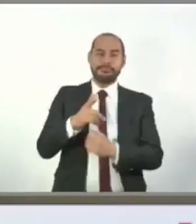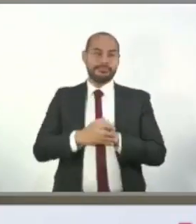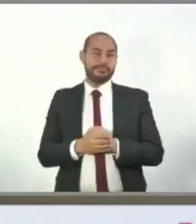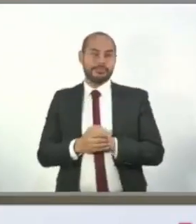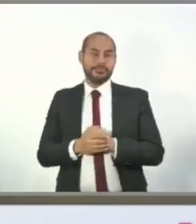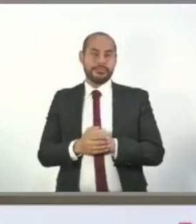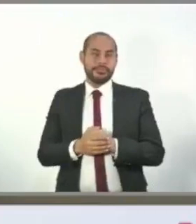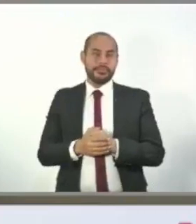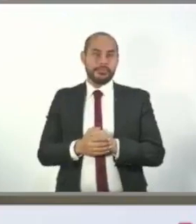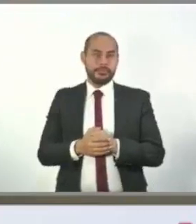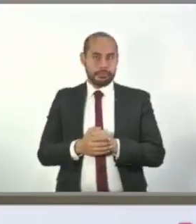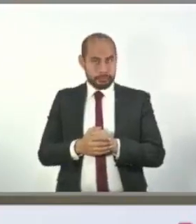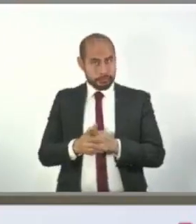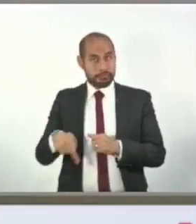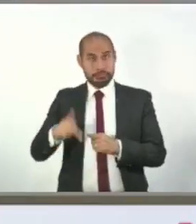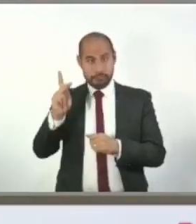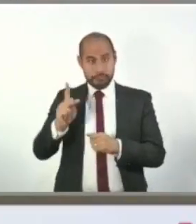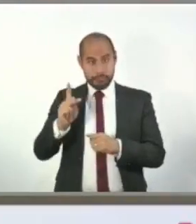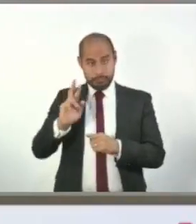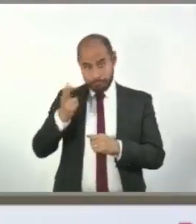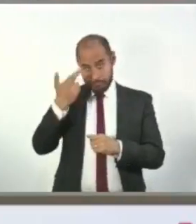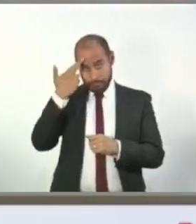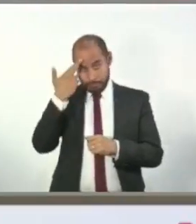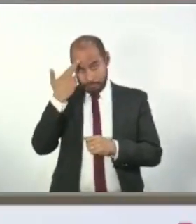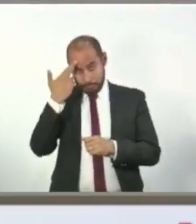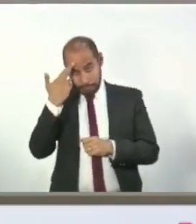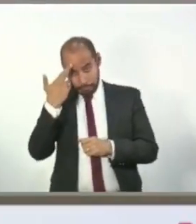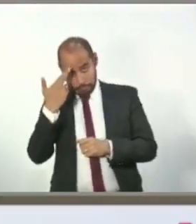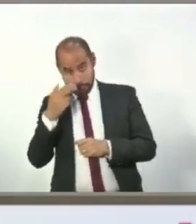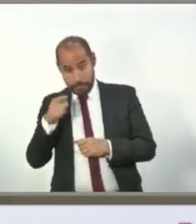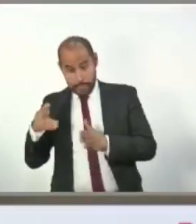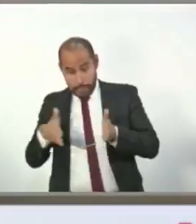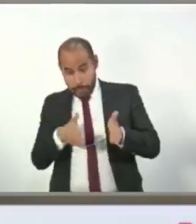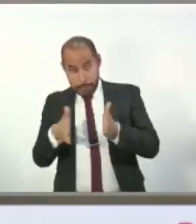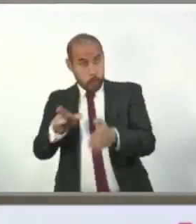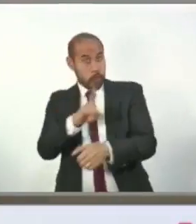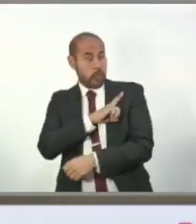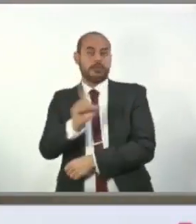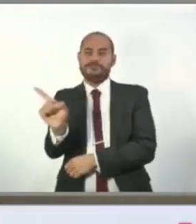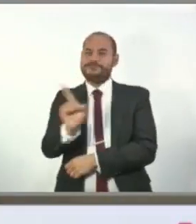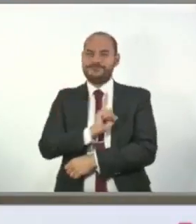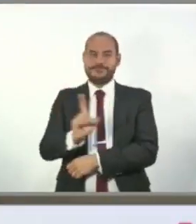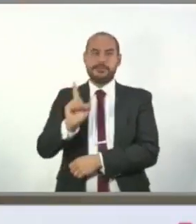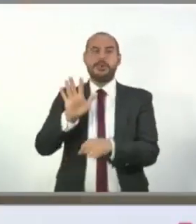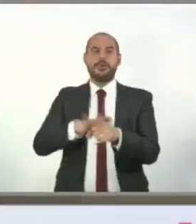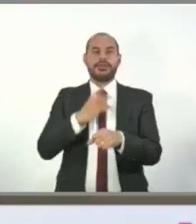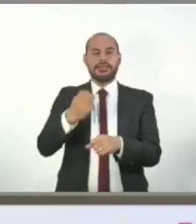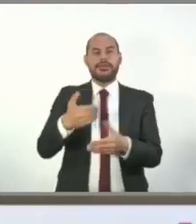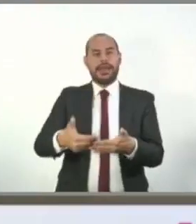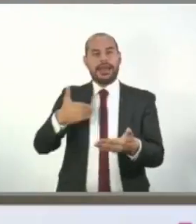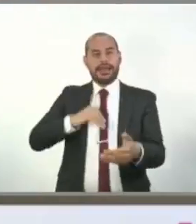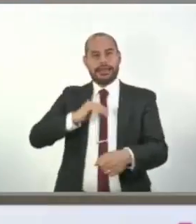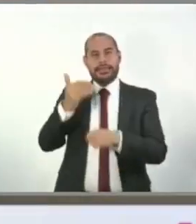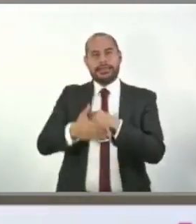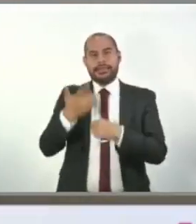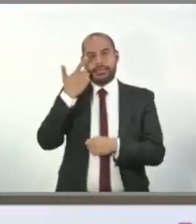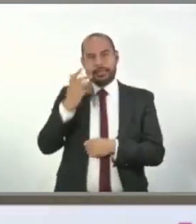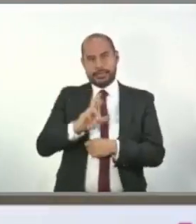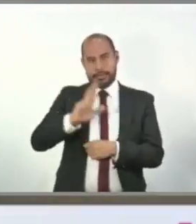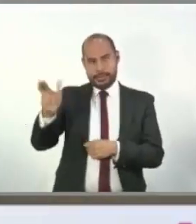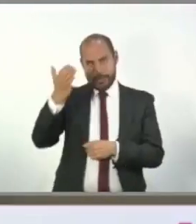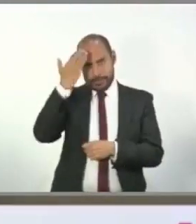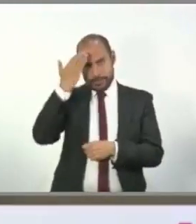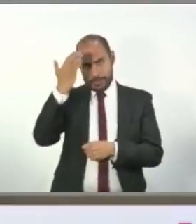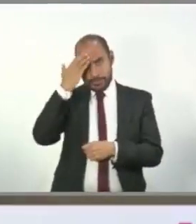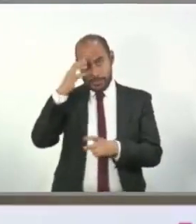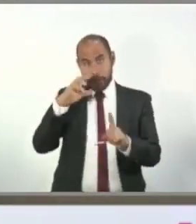sabemos que no hay buen camino que se recorra en soledad. Y por eso, antes de concluir, quiero reconocer que el